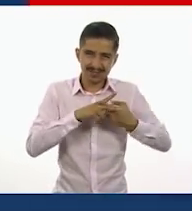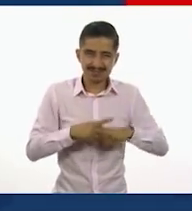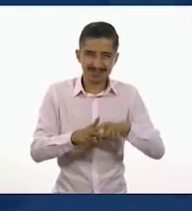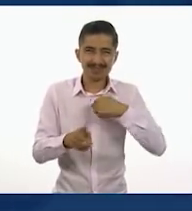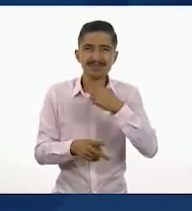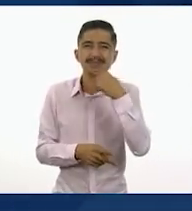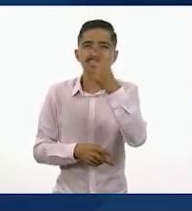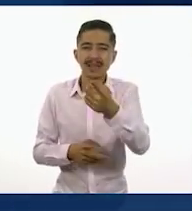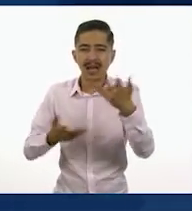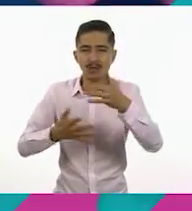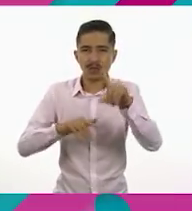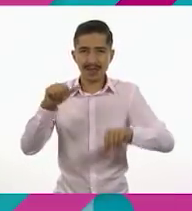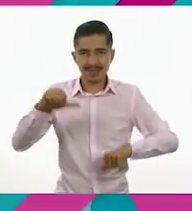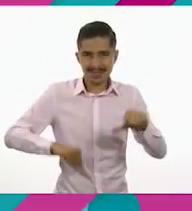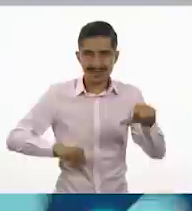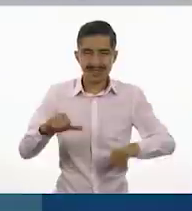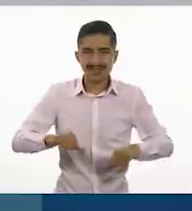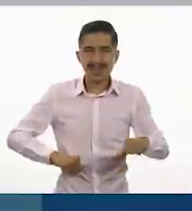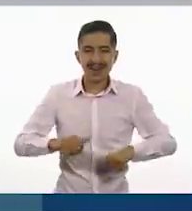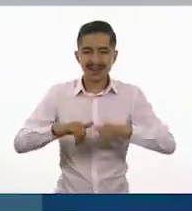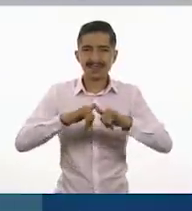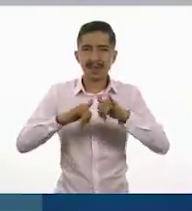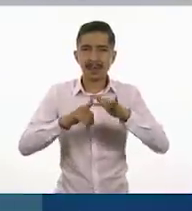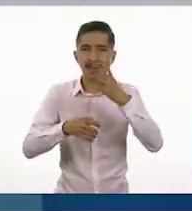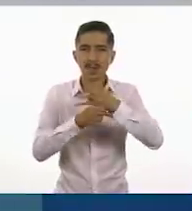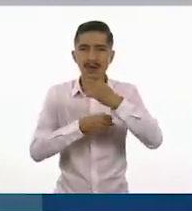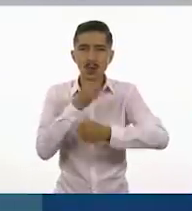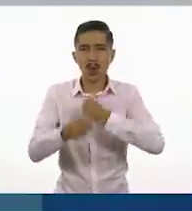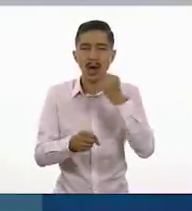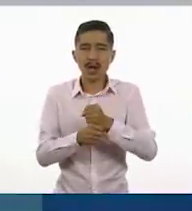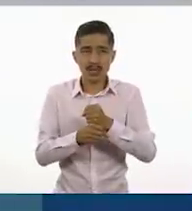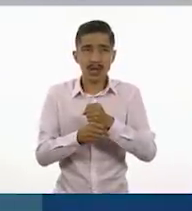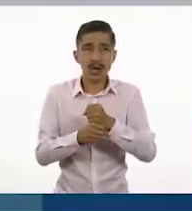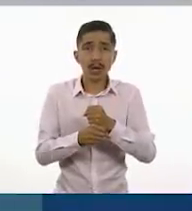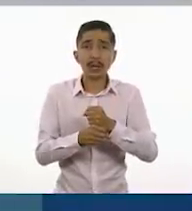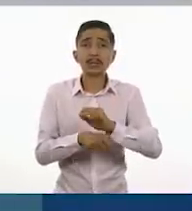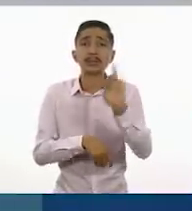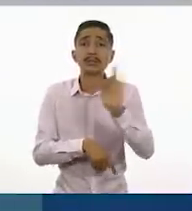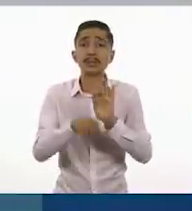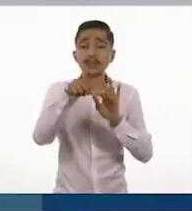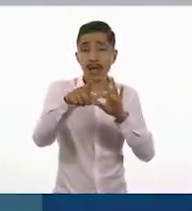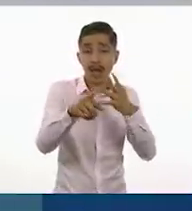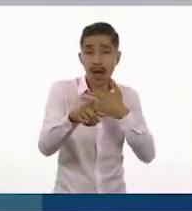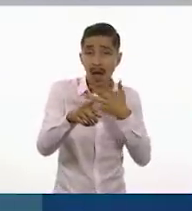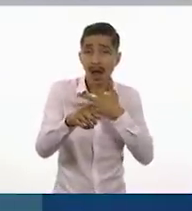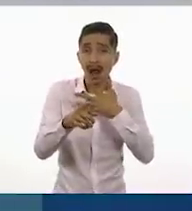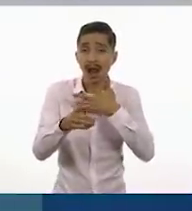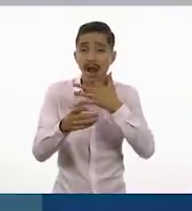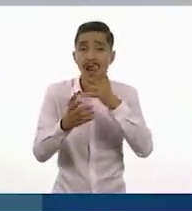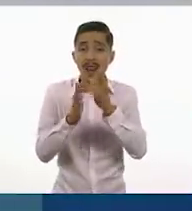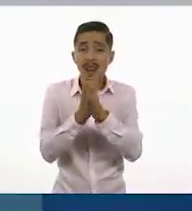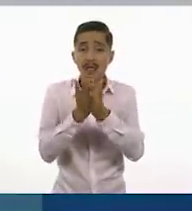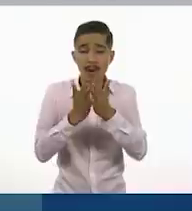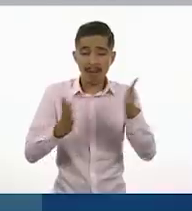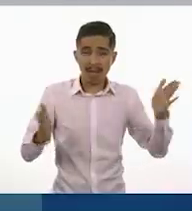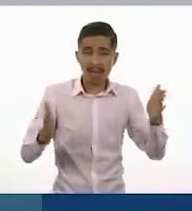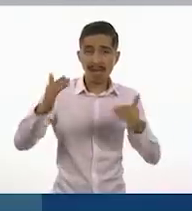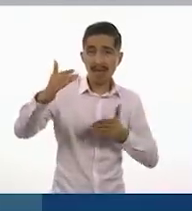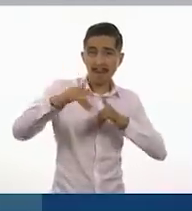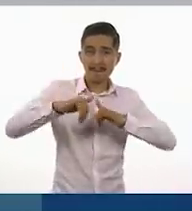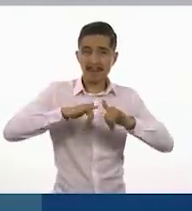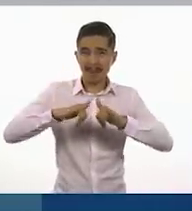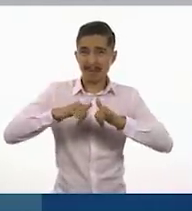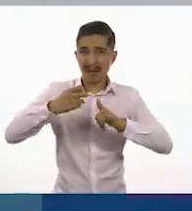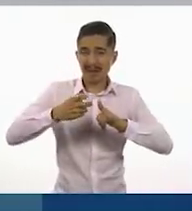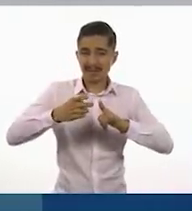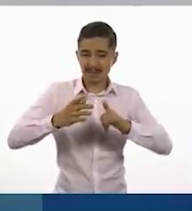que queríamos hacer una actividad con el atlas de 4º grado? Sí. Ustedes, si todavía conservan el atlas, pues utilicen cualquiera de los mapas que está